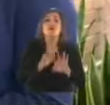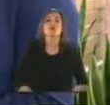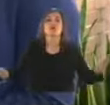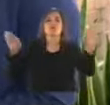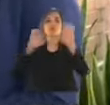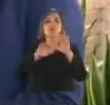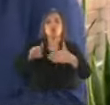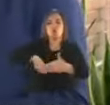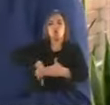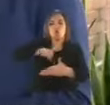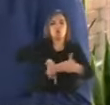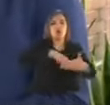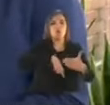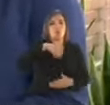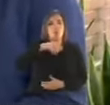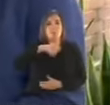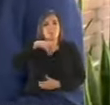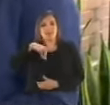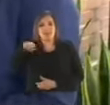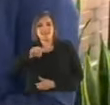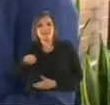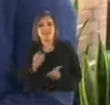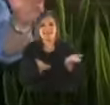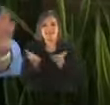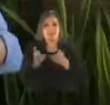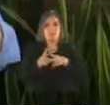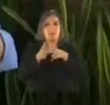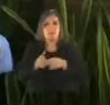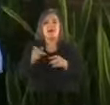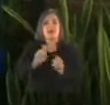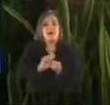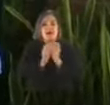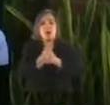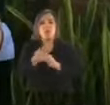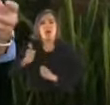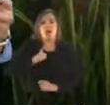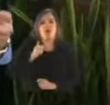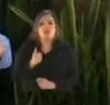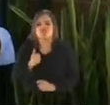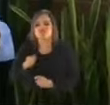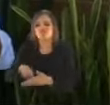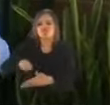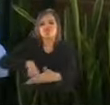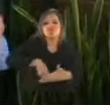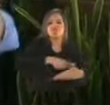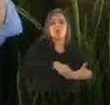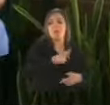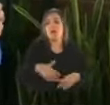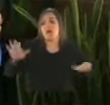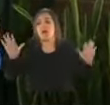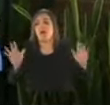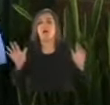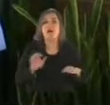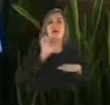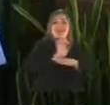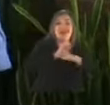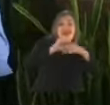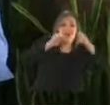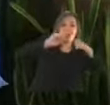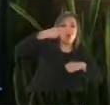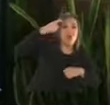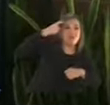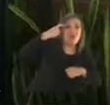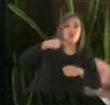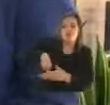es reformar los contratos de prestación de servicios, en donde se cometen todo tipo de abusos contra la gente que es contratada por entidades públicas